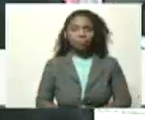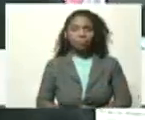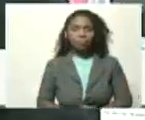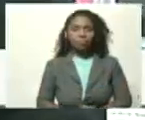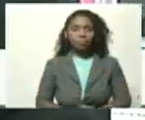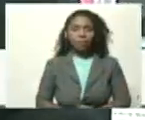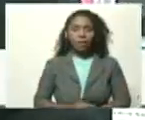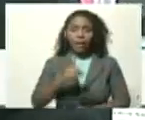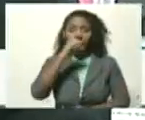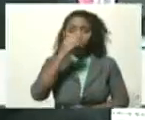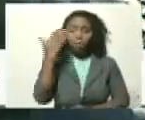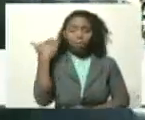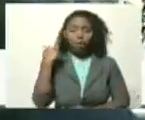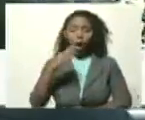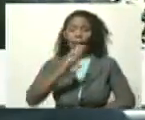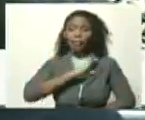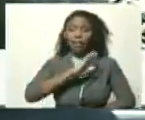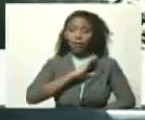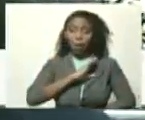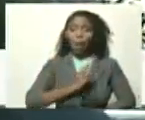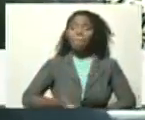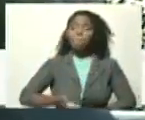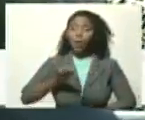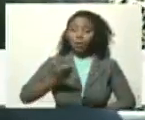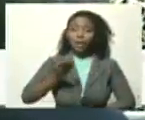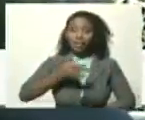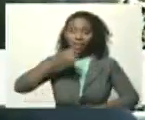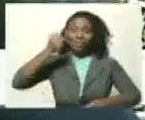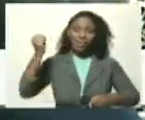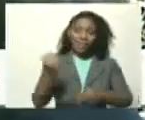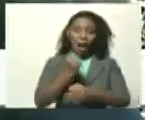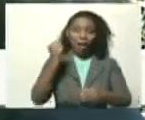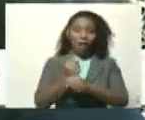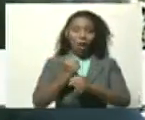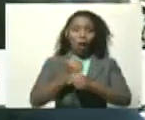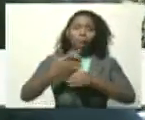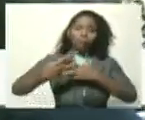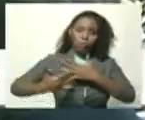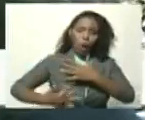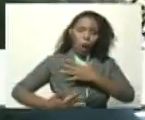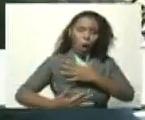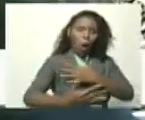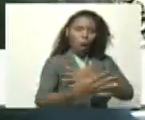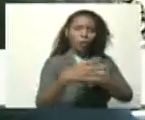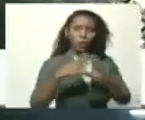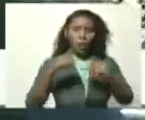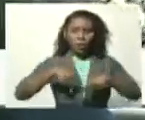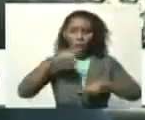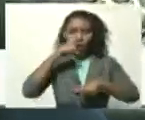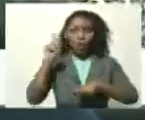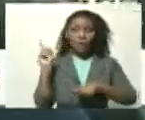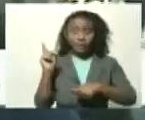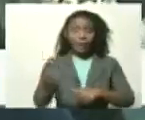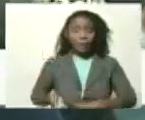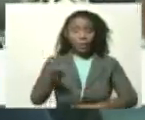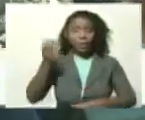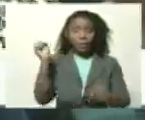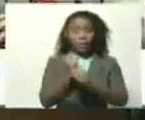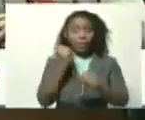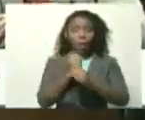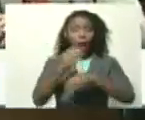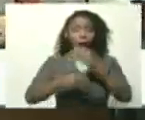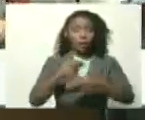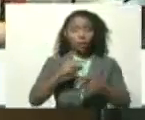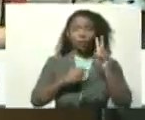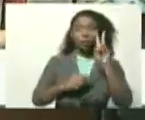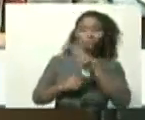del año pasado, y que ha tenido una fructífera labor a lo largo de todo este año, y esa fructífera labor tiene mucho